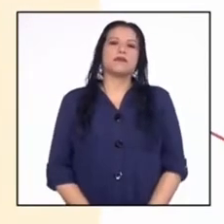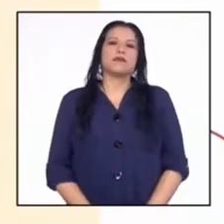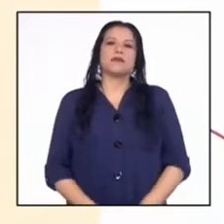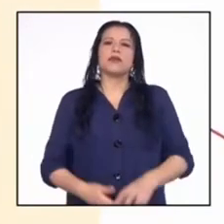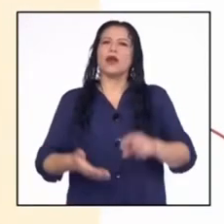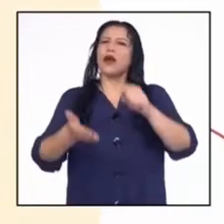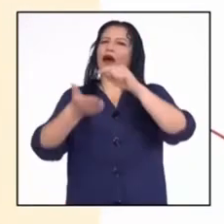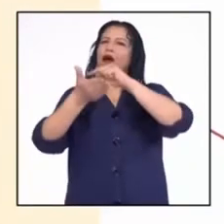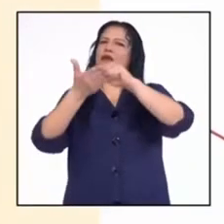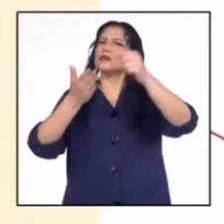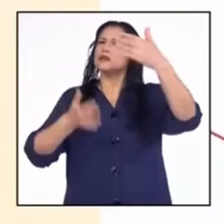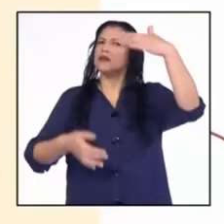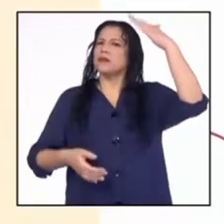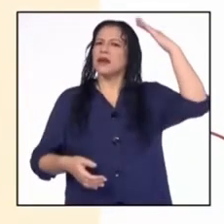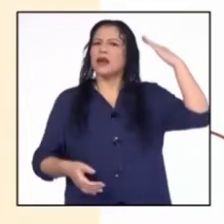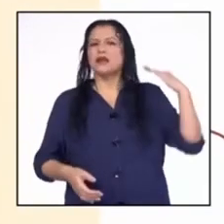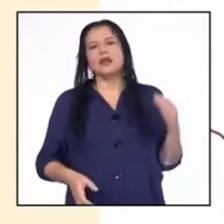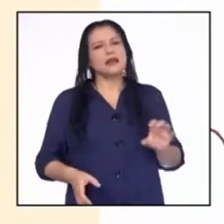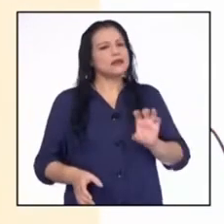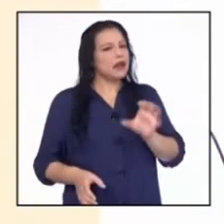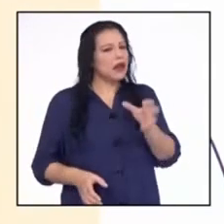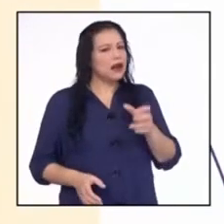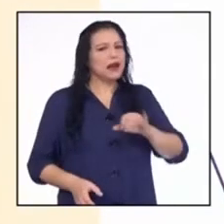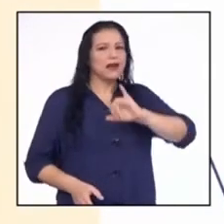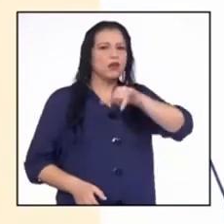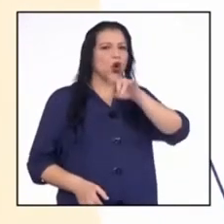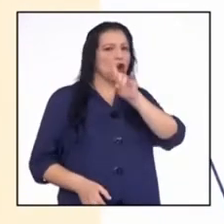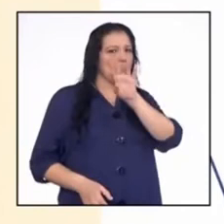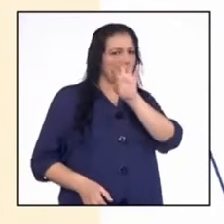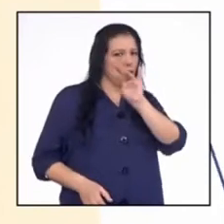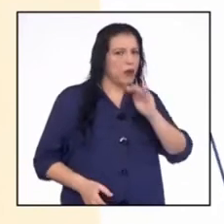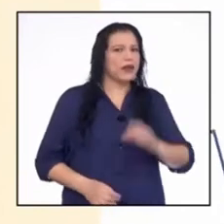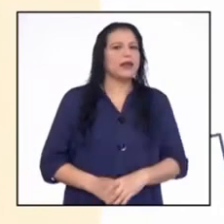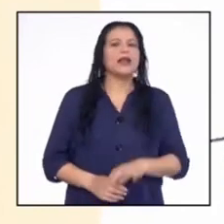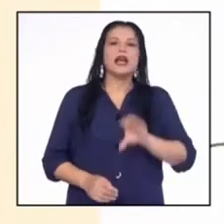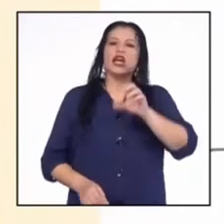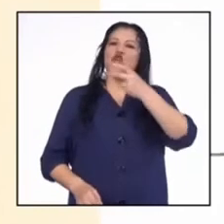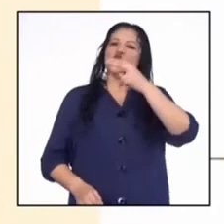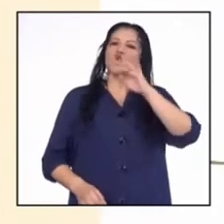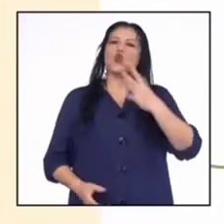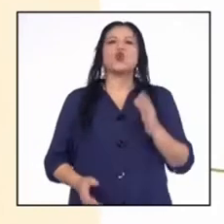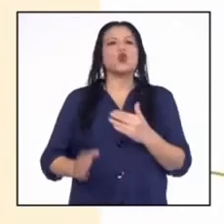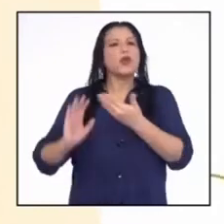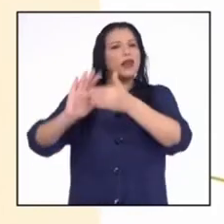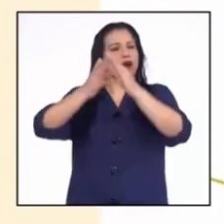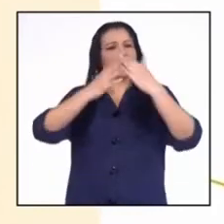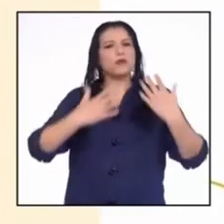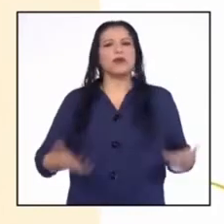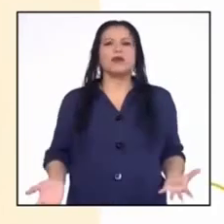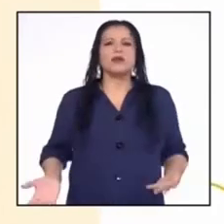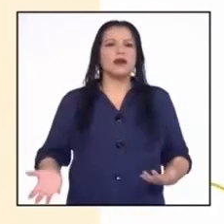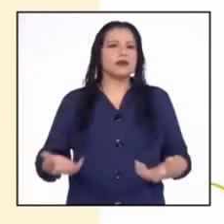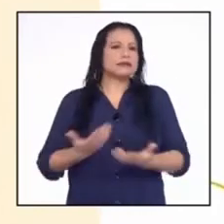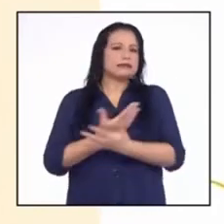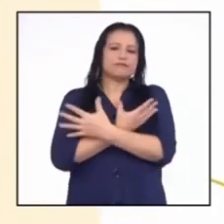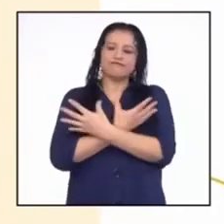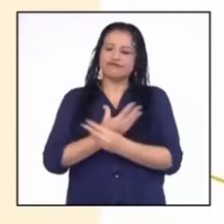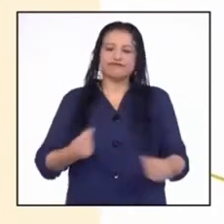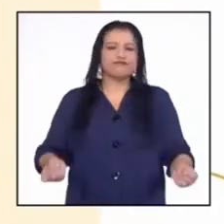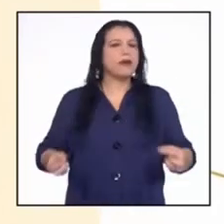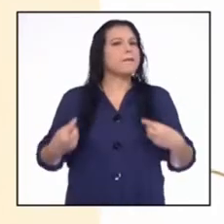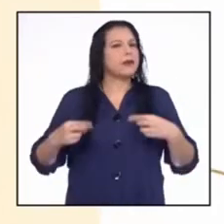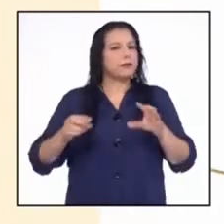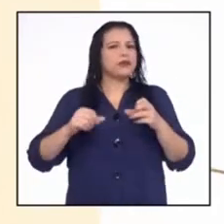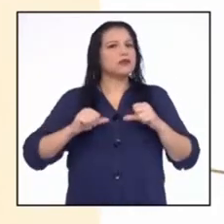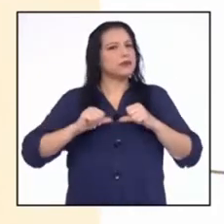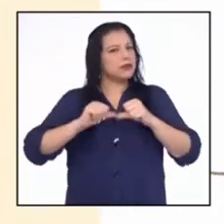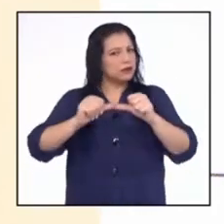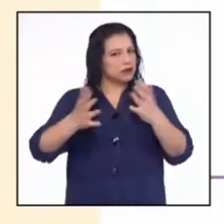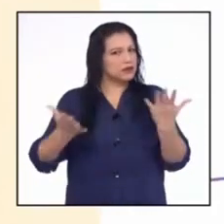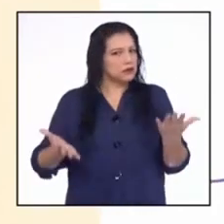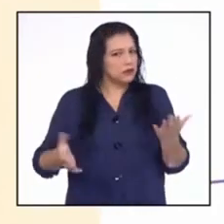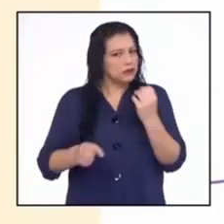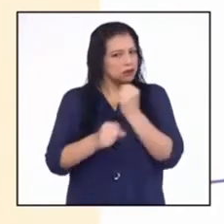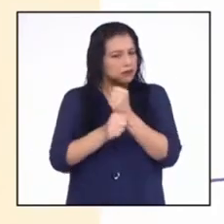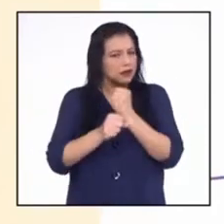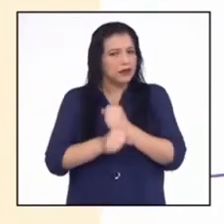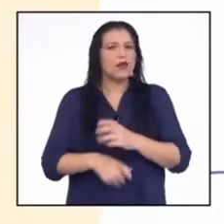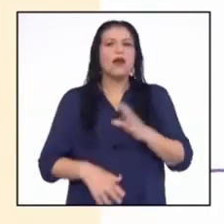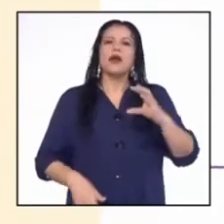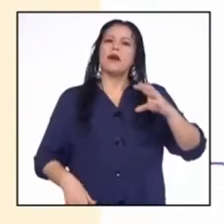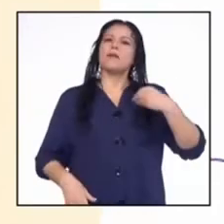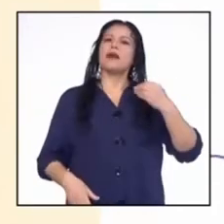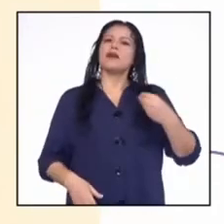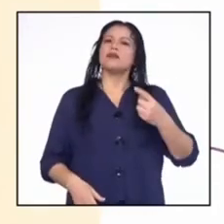unas semanas, la emisora de radio juvenil Radio Chuncu de la comunidad perdió el permiso para poder funcionar. Para las y